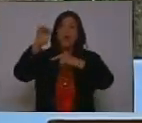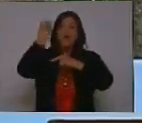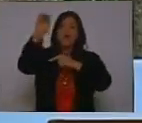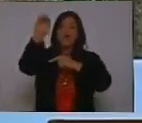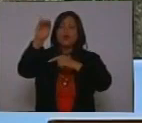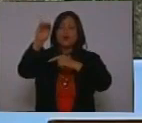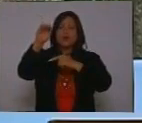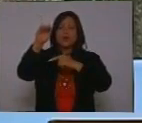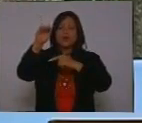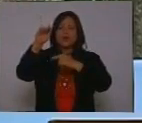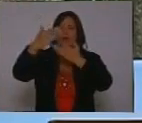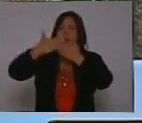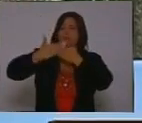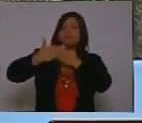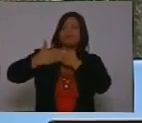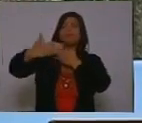futuro.